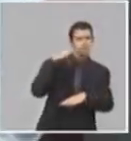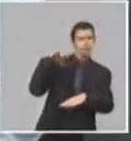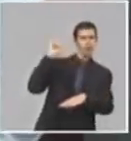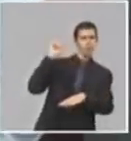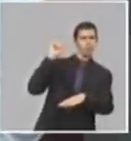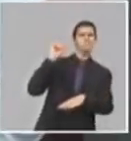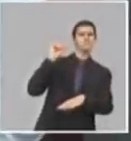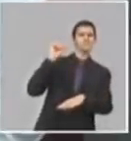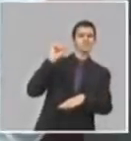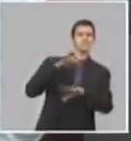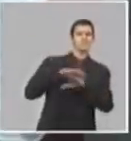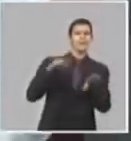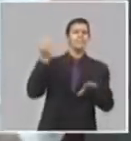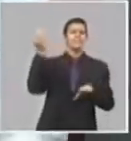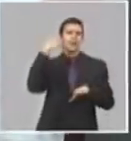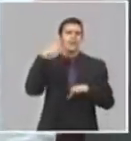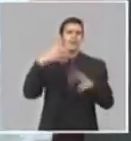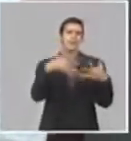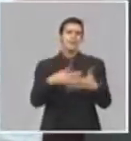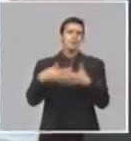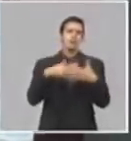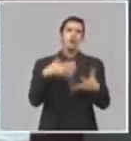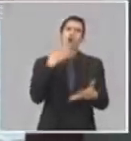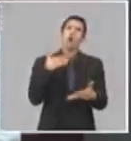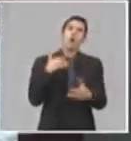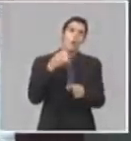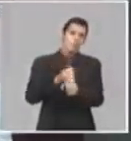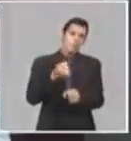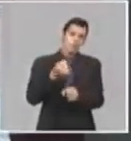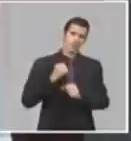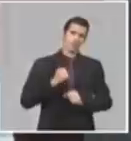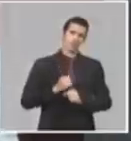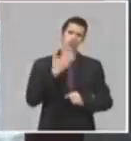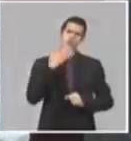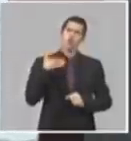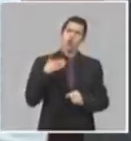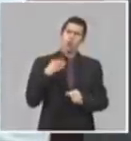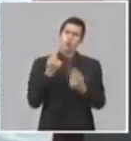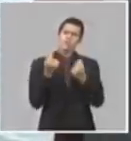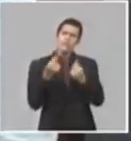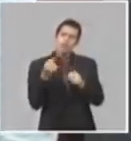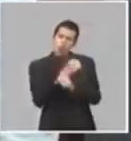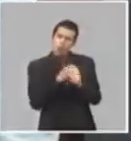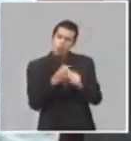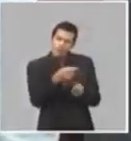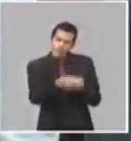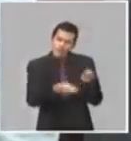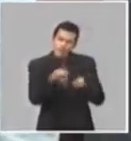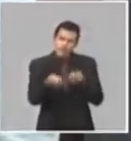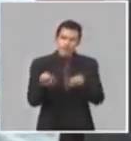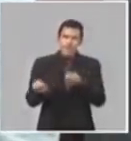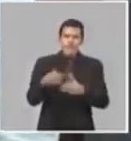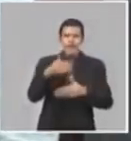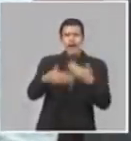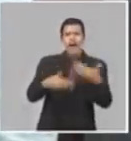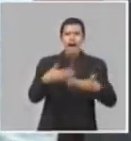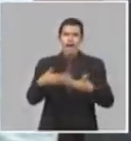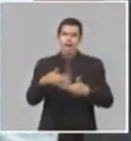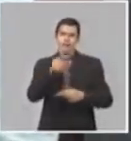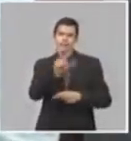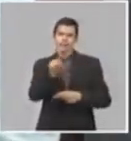mundo. Nosotros debemos ser capaces de generar también, ante todo esto, una estrategia de